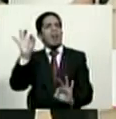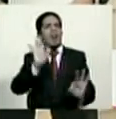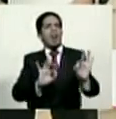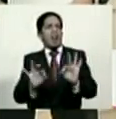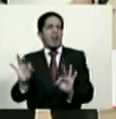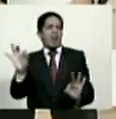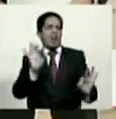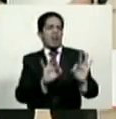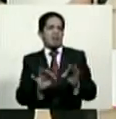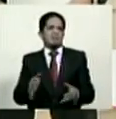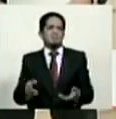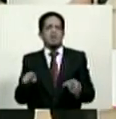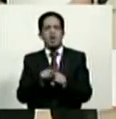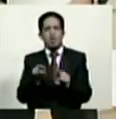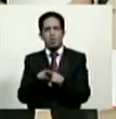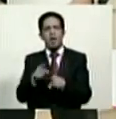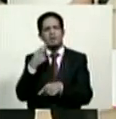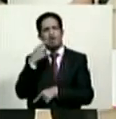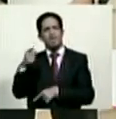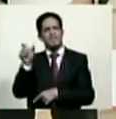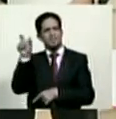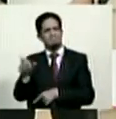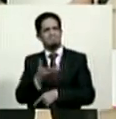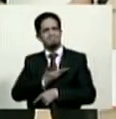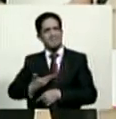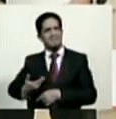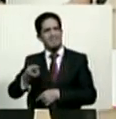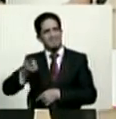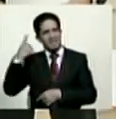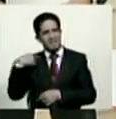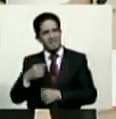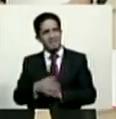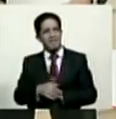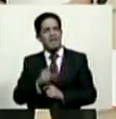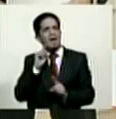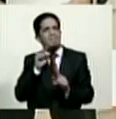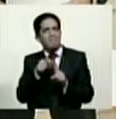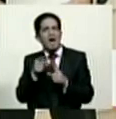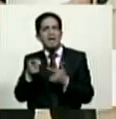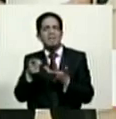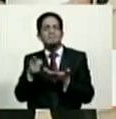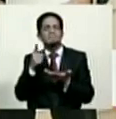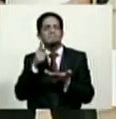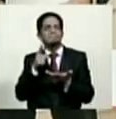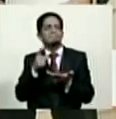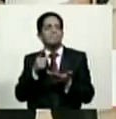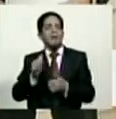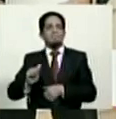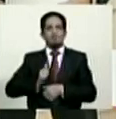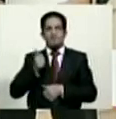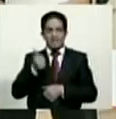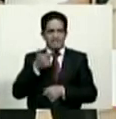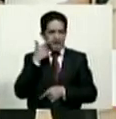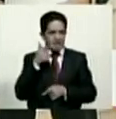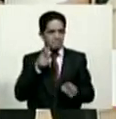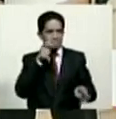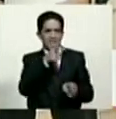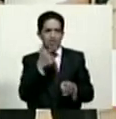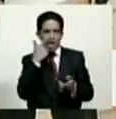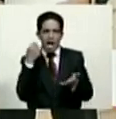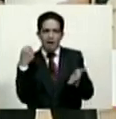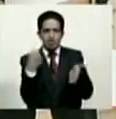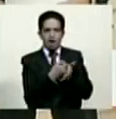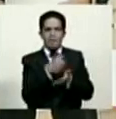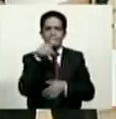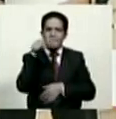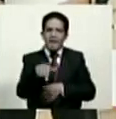show, tal como lo ha señalado nuestro presidente, para servirse de los lacayos locales, servirse de golpistas locales